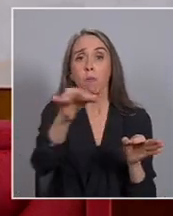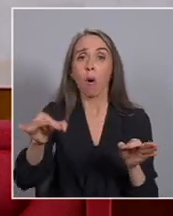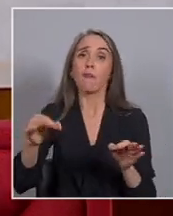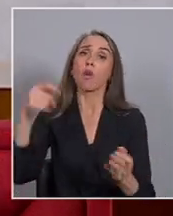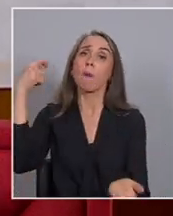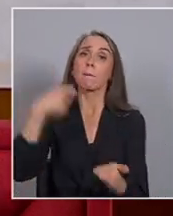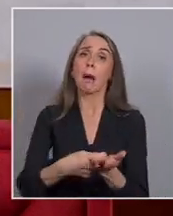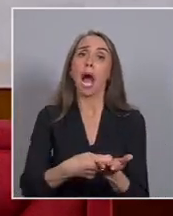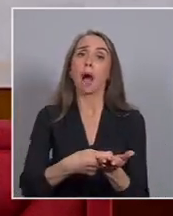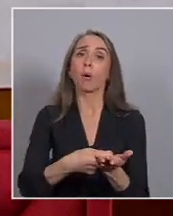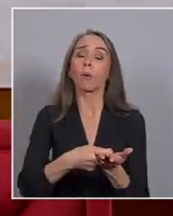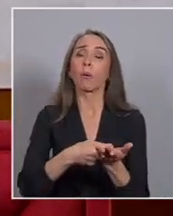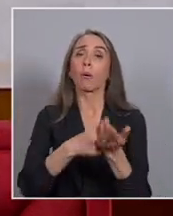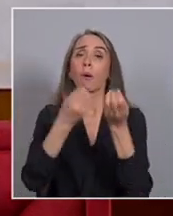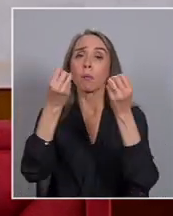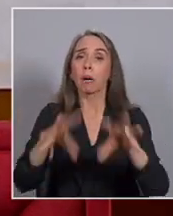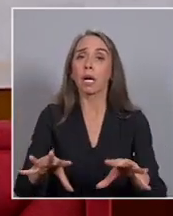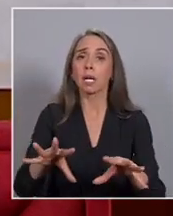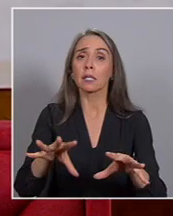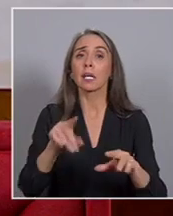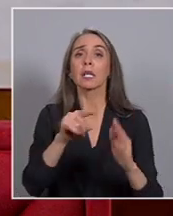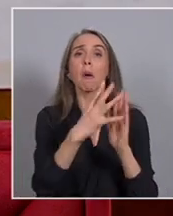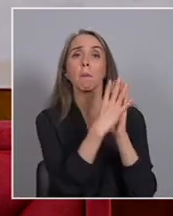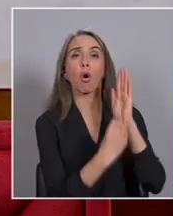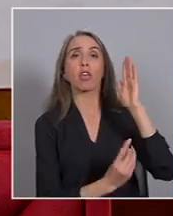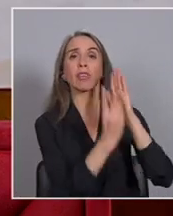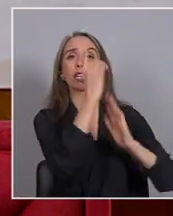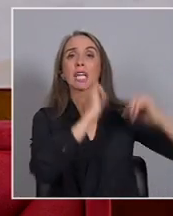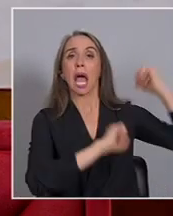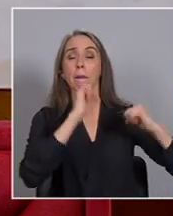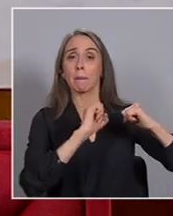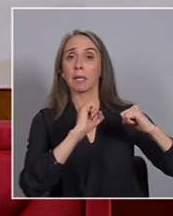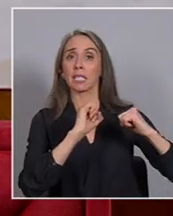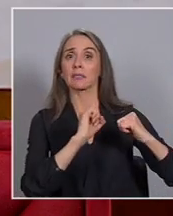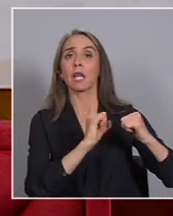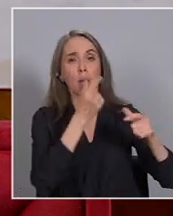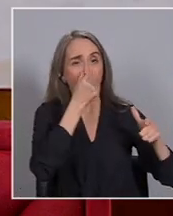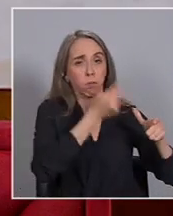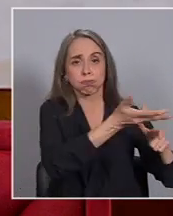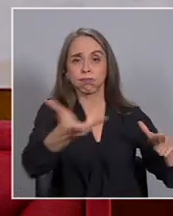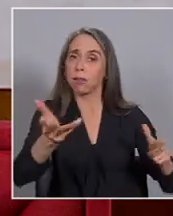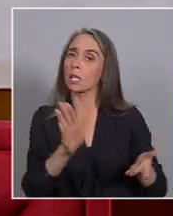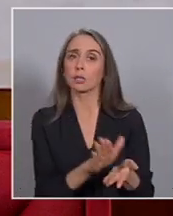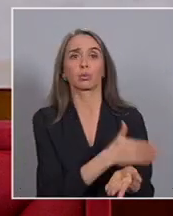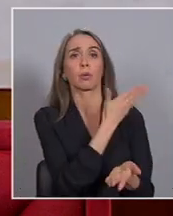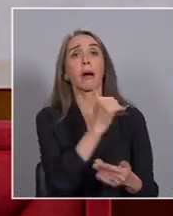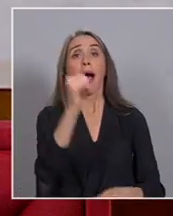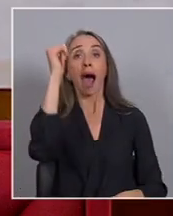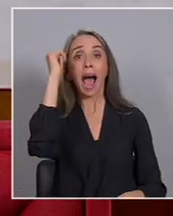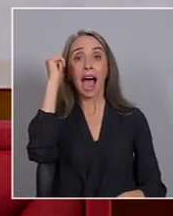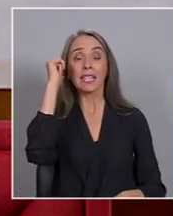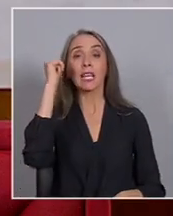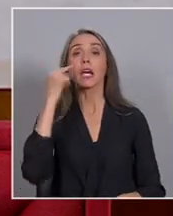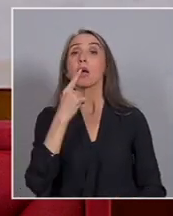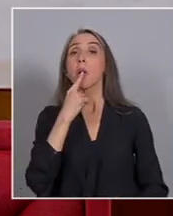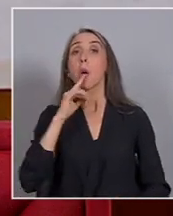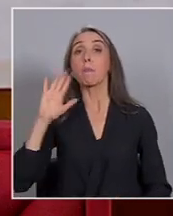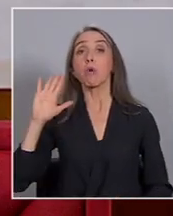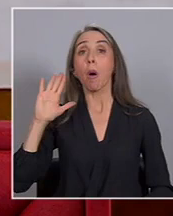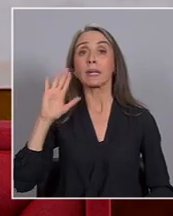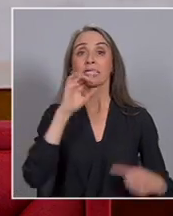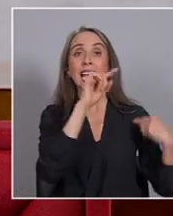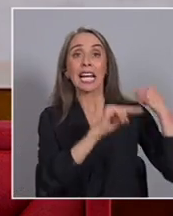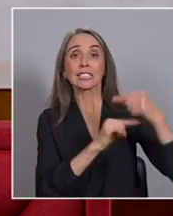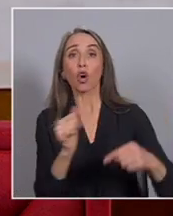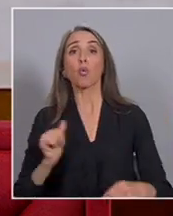el precio de un modelo de desarrollo que hoy es necesario superar. Ayer cumplimos una promesa